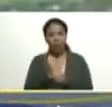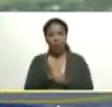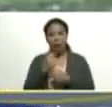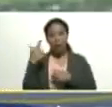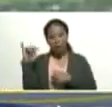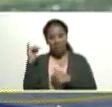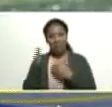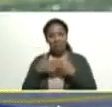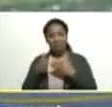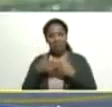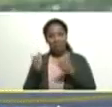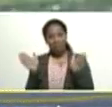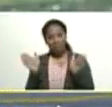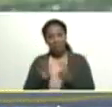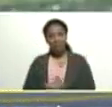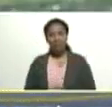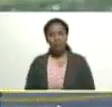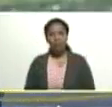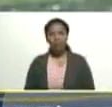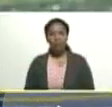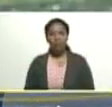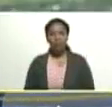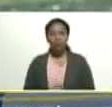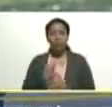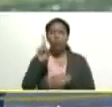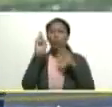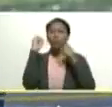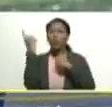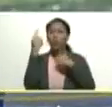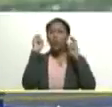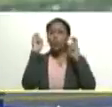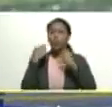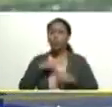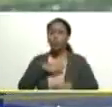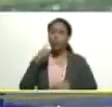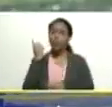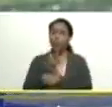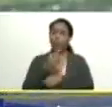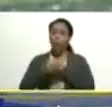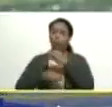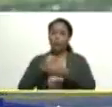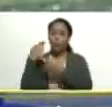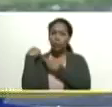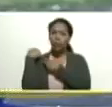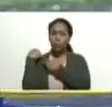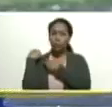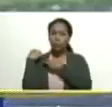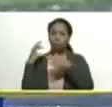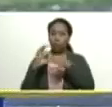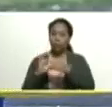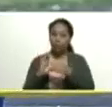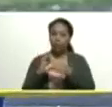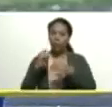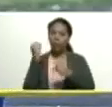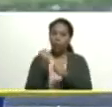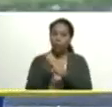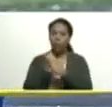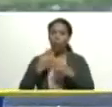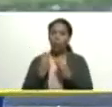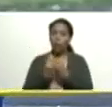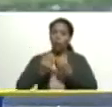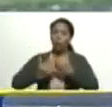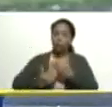puertas, pero tenemos un solo requisito que cumplir, unirnos, trabajar, avanzar